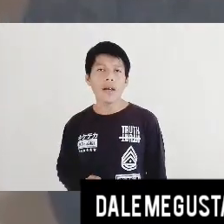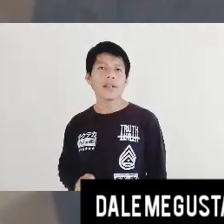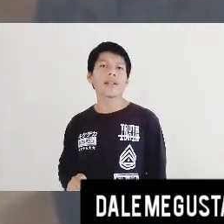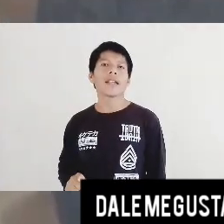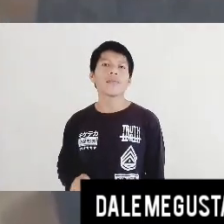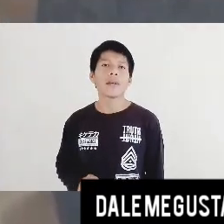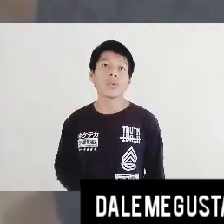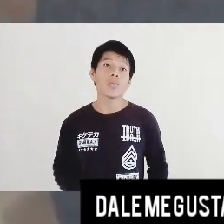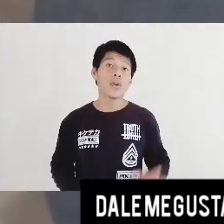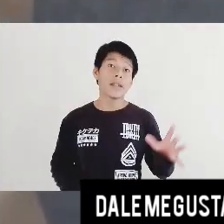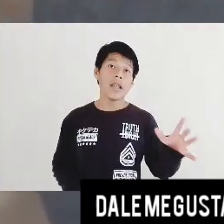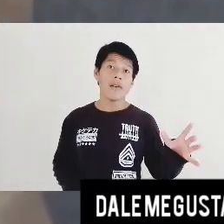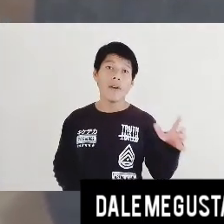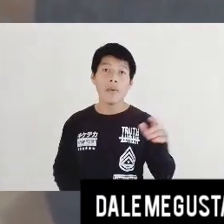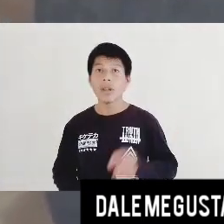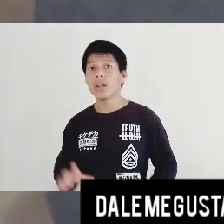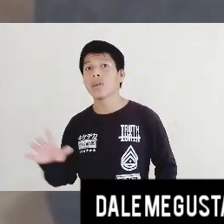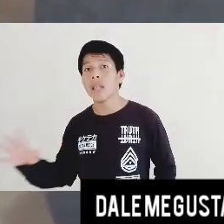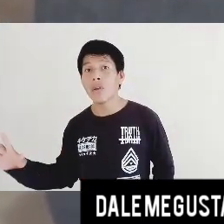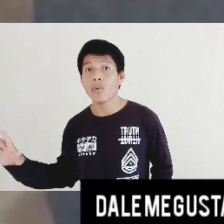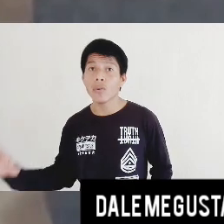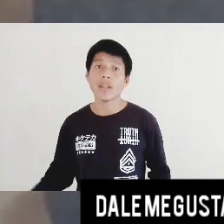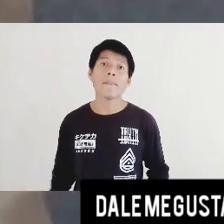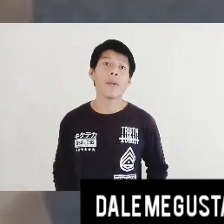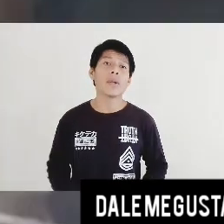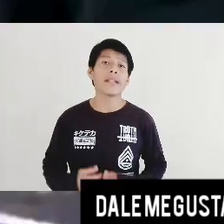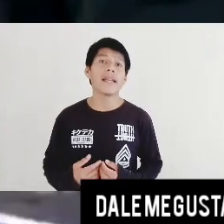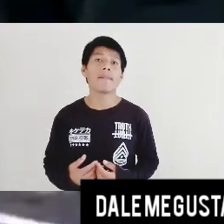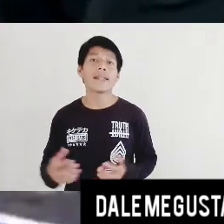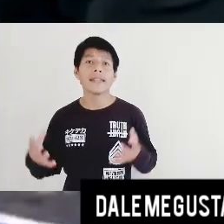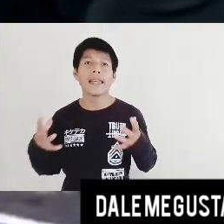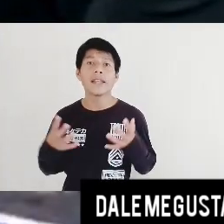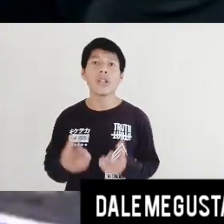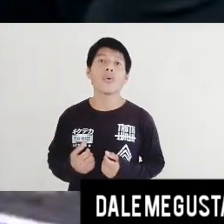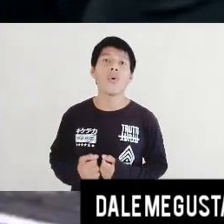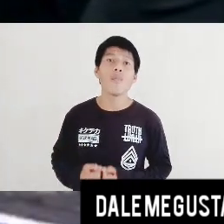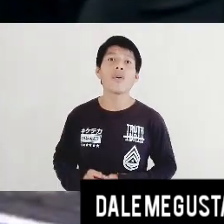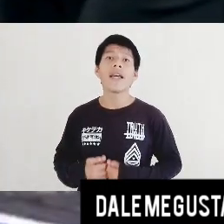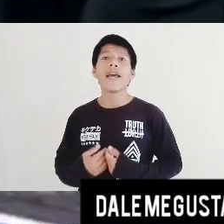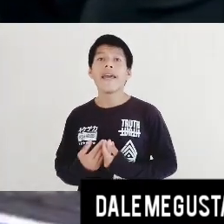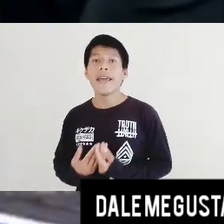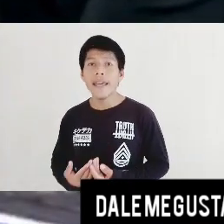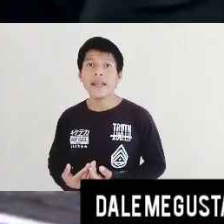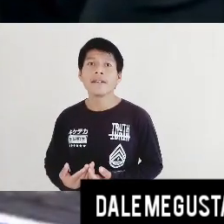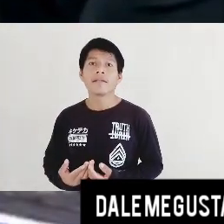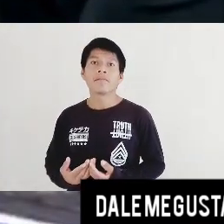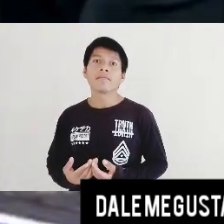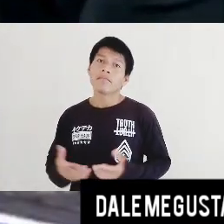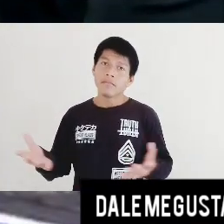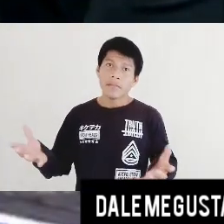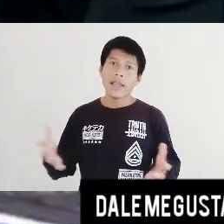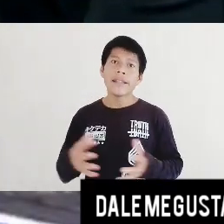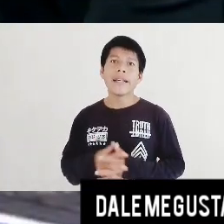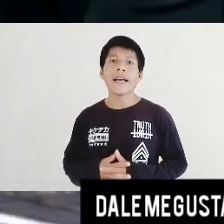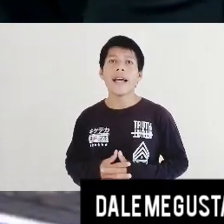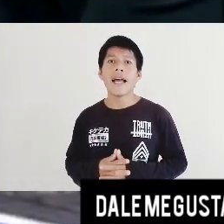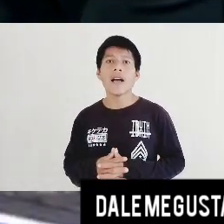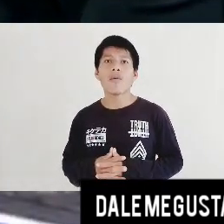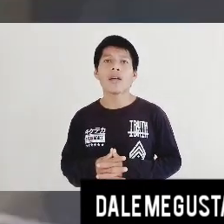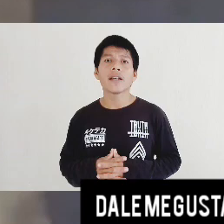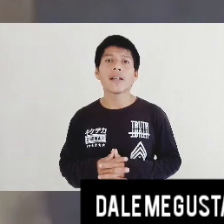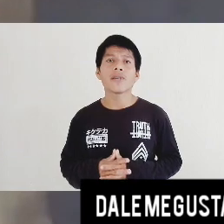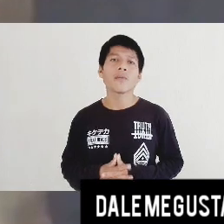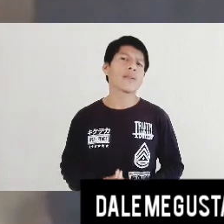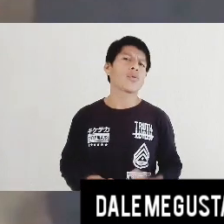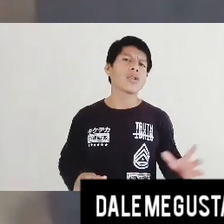la Cuarta Transformación, no ha estado a favor y no ha estado en contra, pero él tiene más sentido común en criticar a